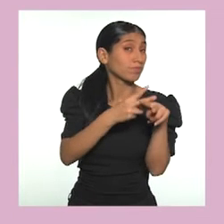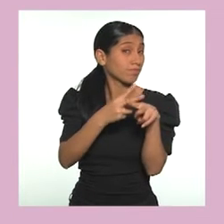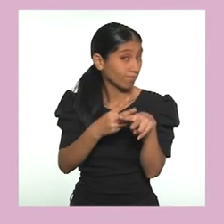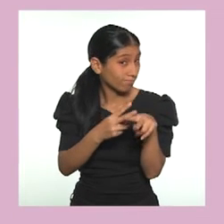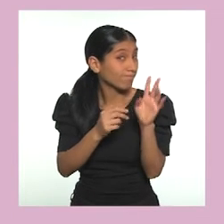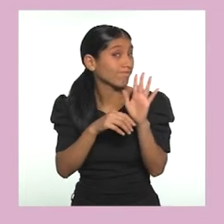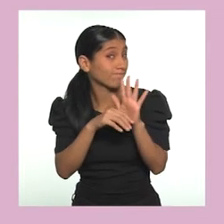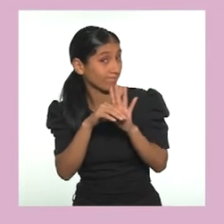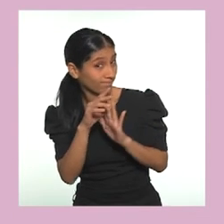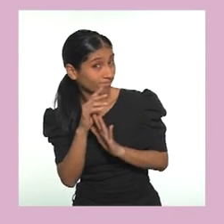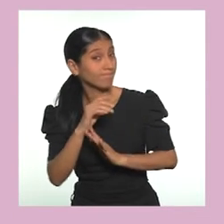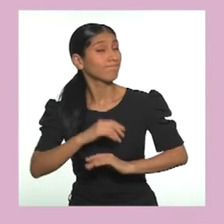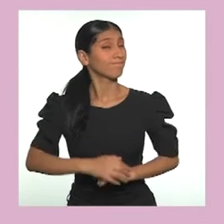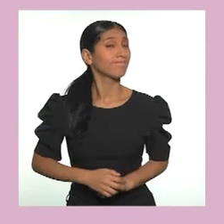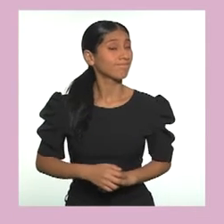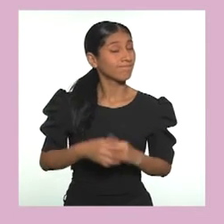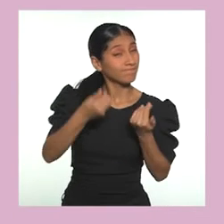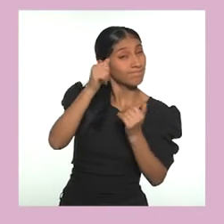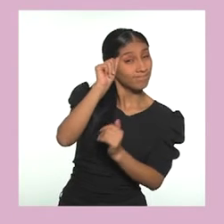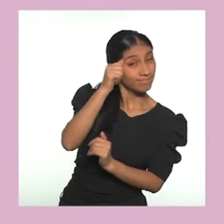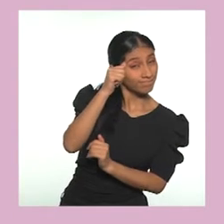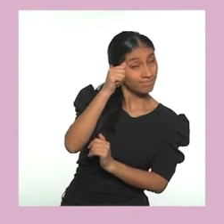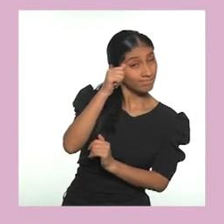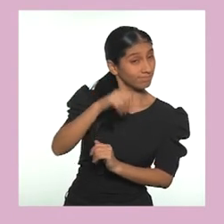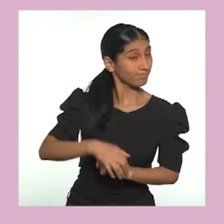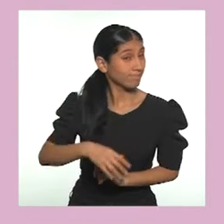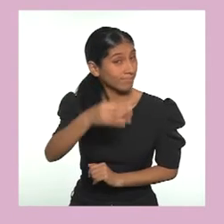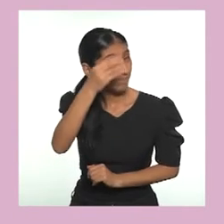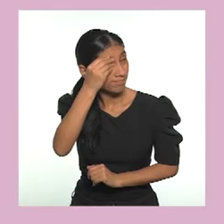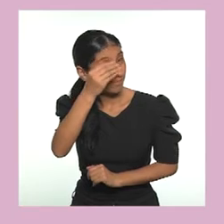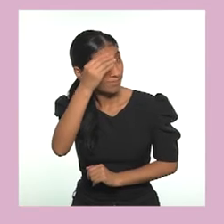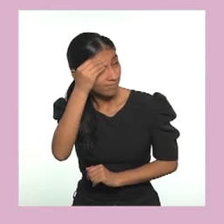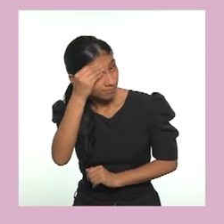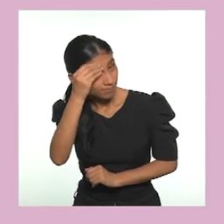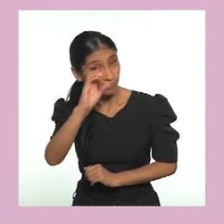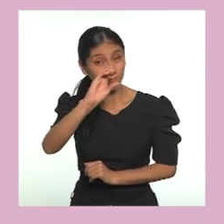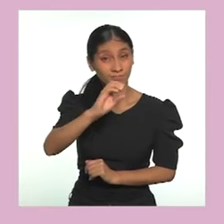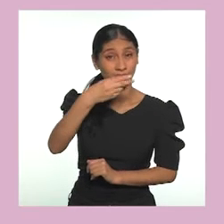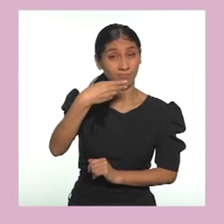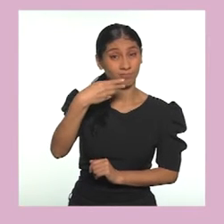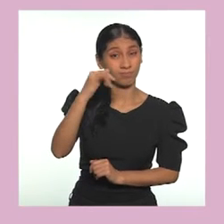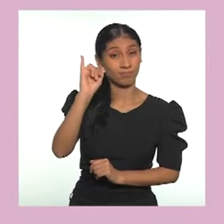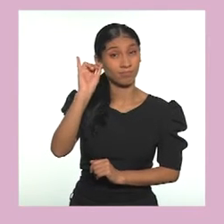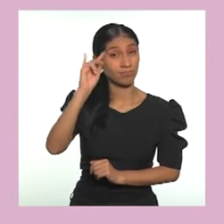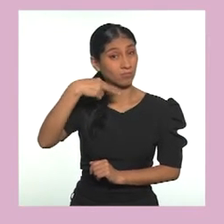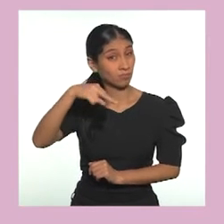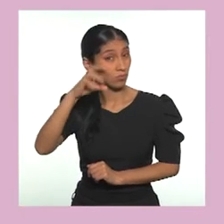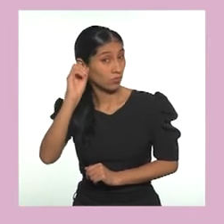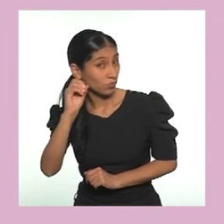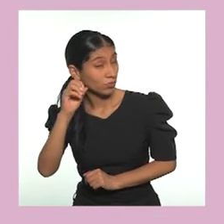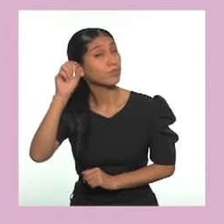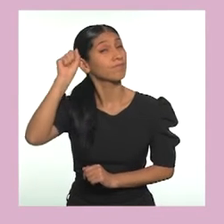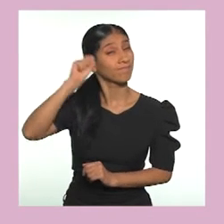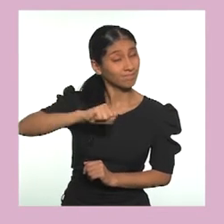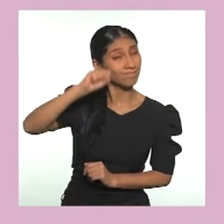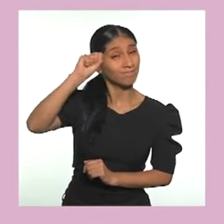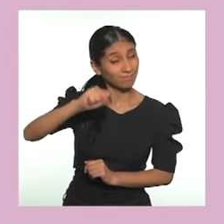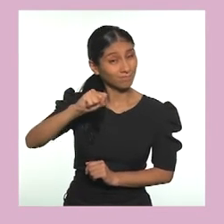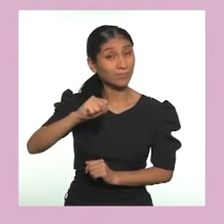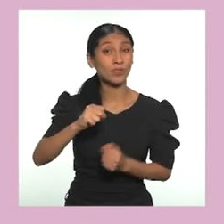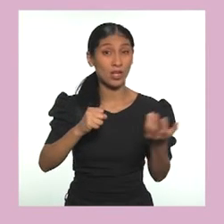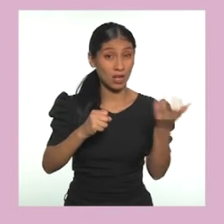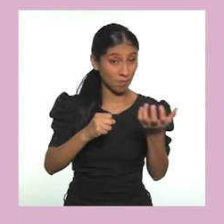conservarlas mucho más tiempo. ¿Recuerdas que aprendimos sobre el chuño? Sí, abuelita, que